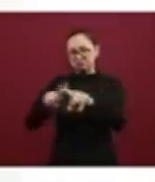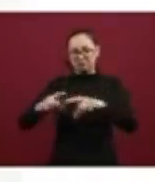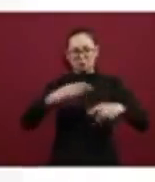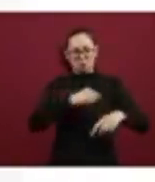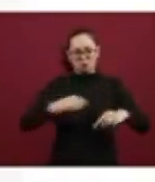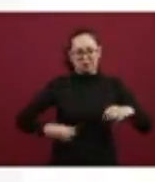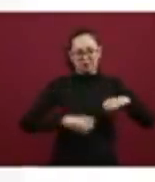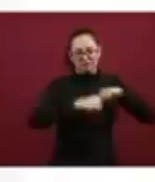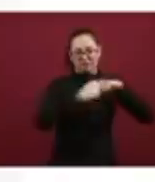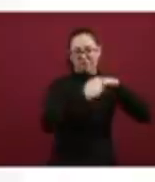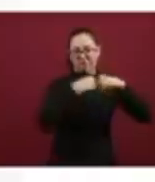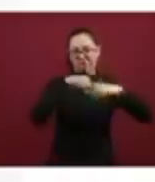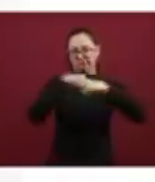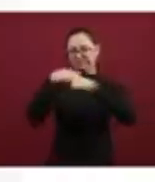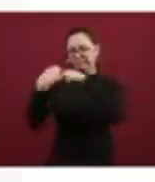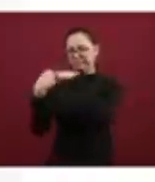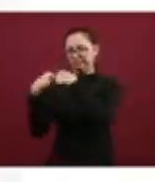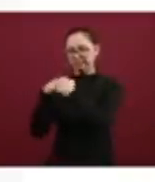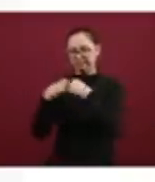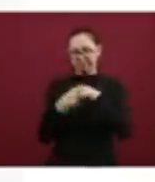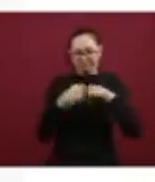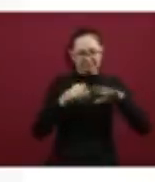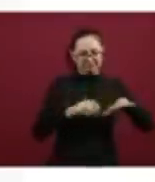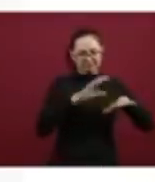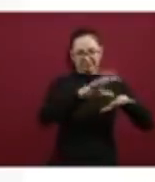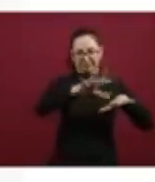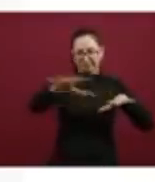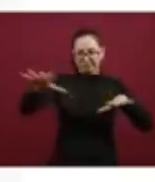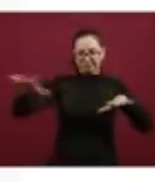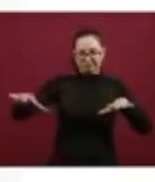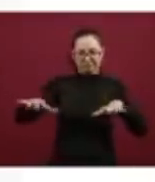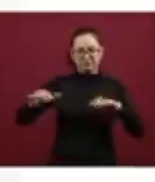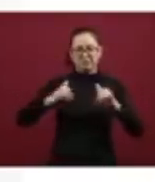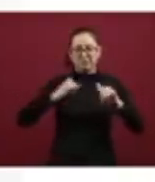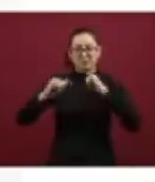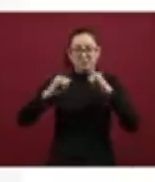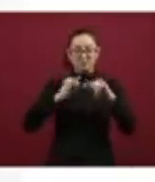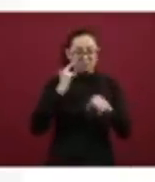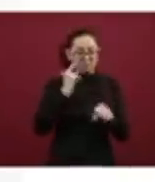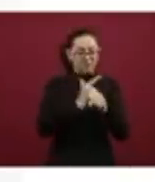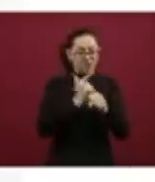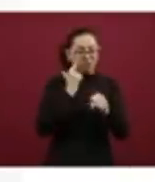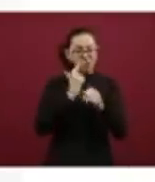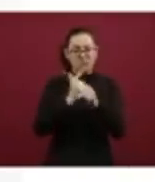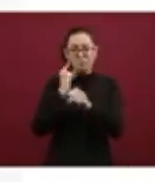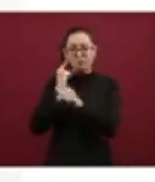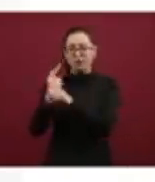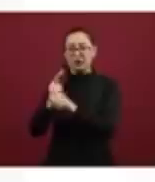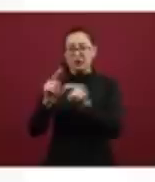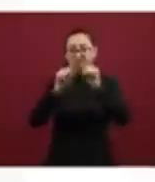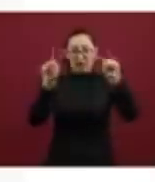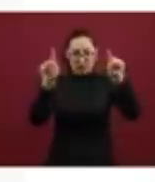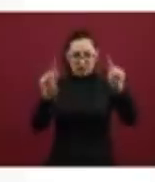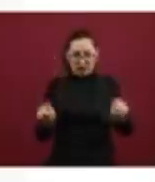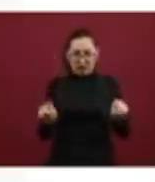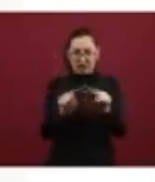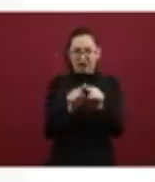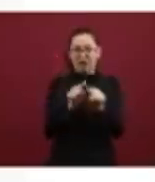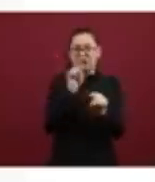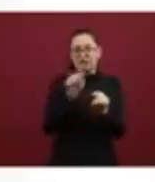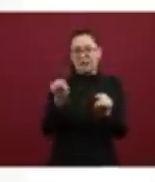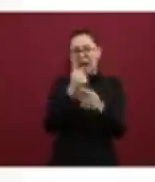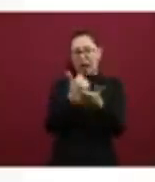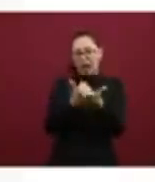se ha ido obteniendo y la georreferenciación de la misma, estamos ubicando los polígonos de actuación en las labores de